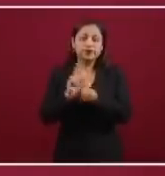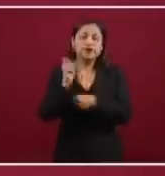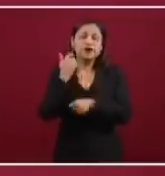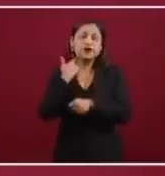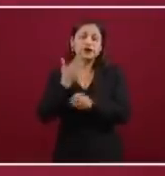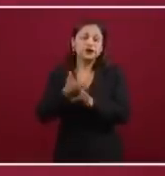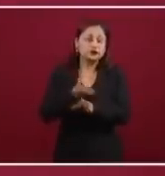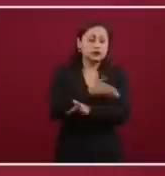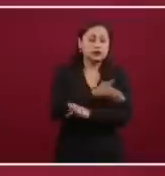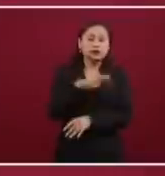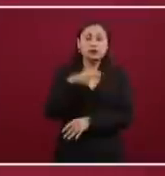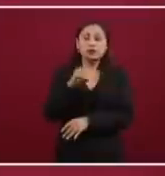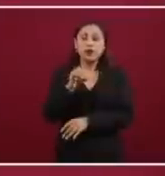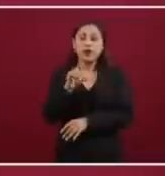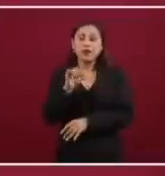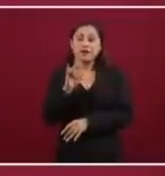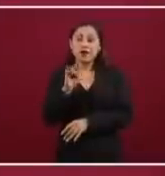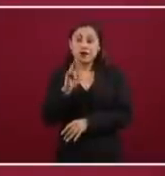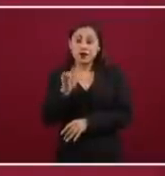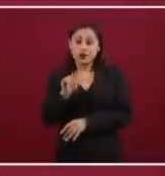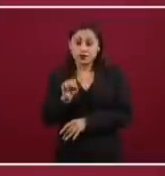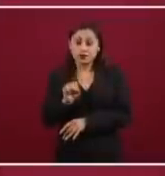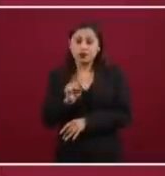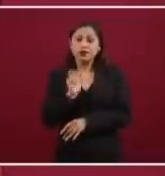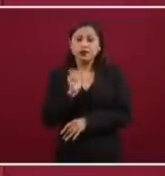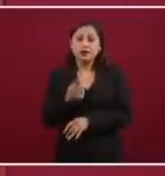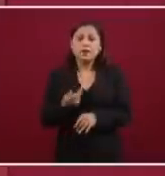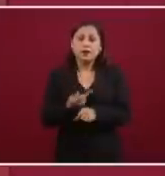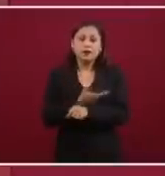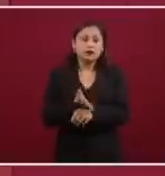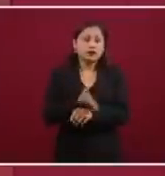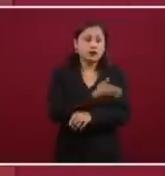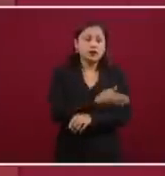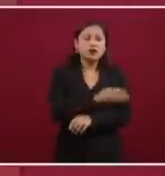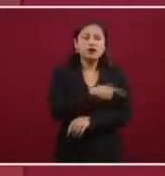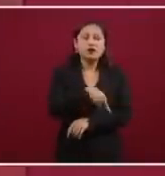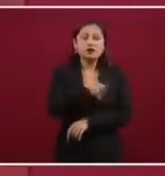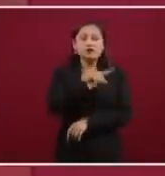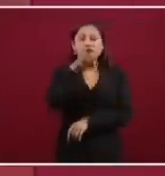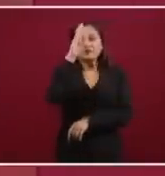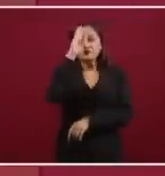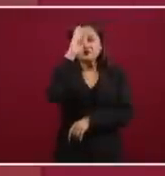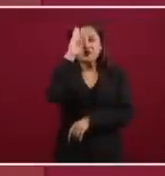neoliberales, es que subordinaron la política,